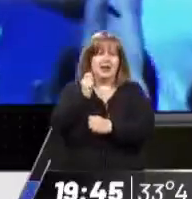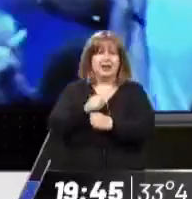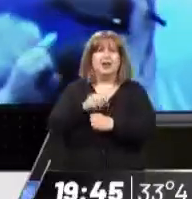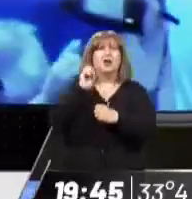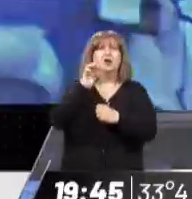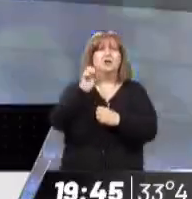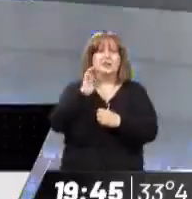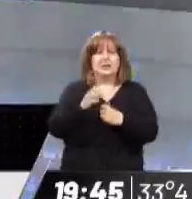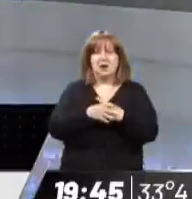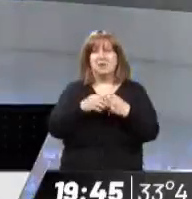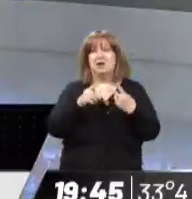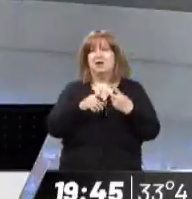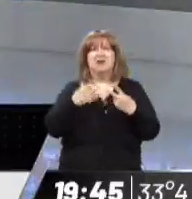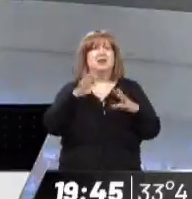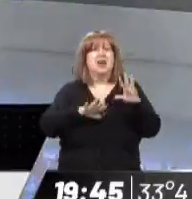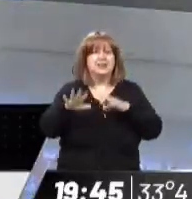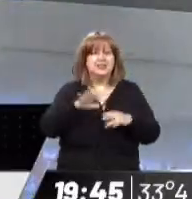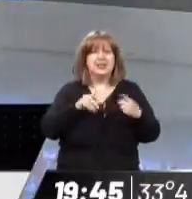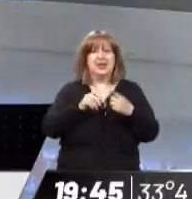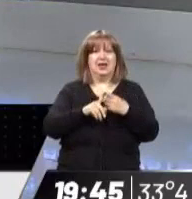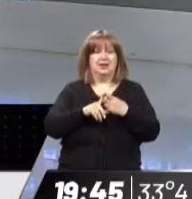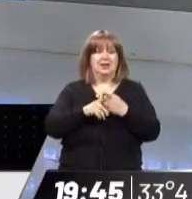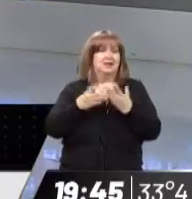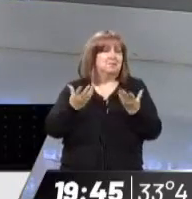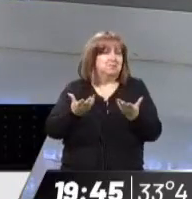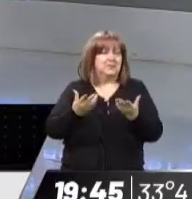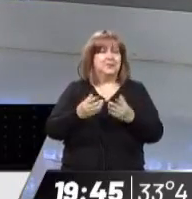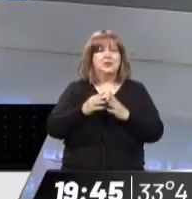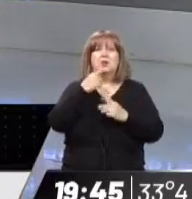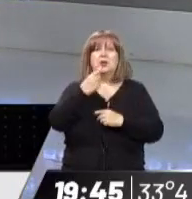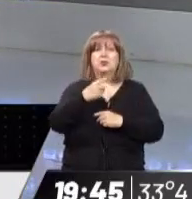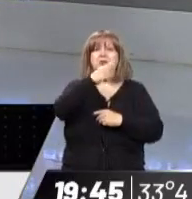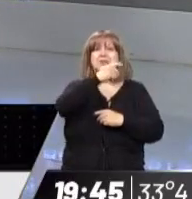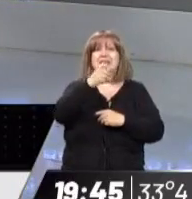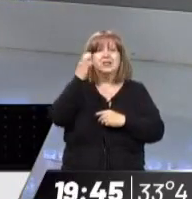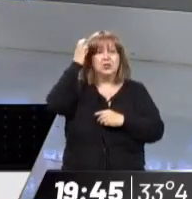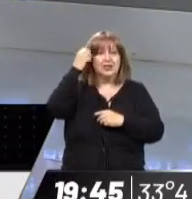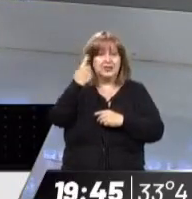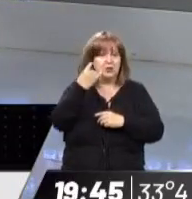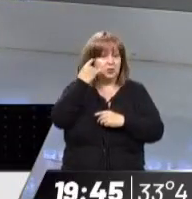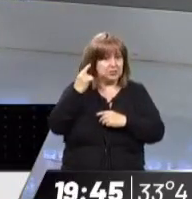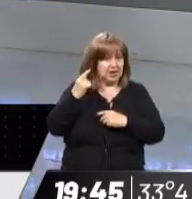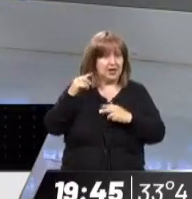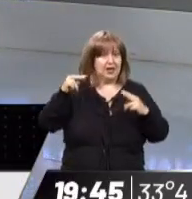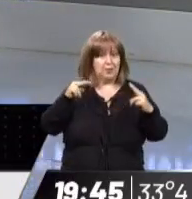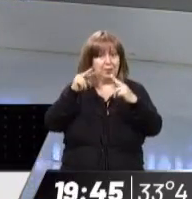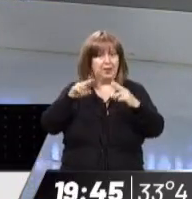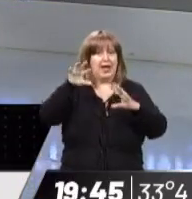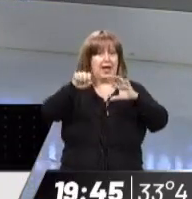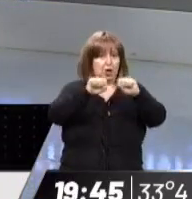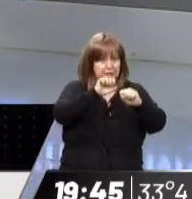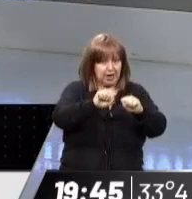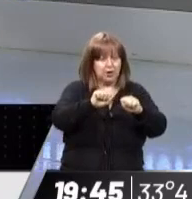¿qué ibas a decirle? ¿Querés comentar con eso? 131, o sea, son los nietos recuperados. ¿Cuántos dicen que restan todavía por conocer su